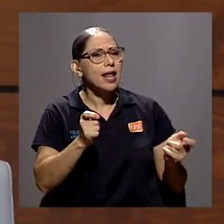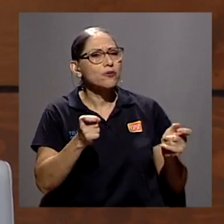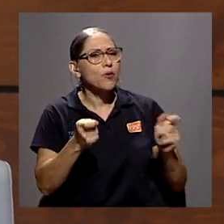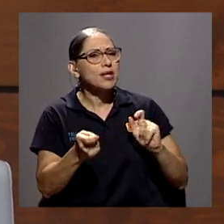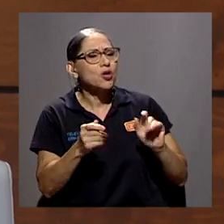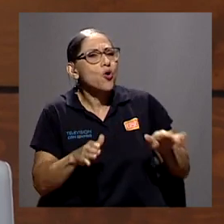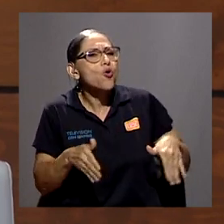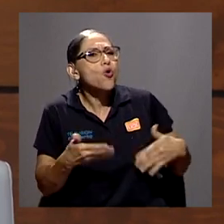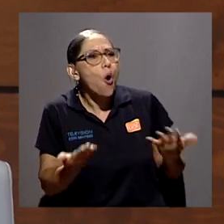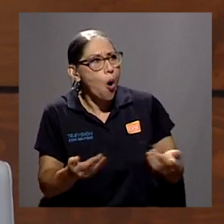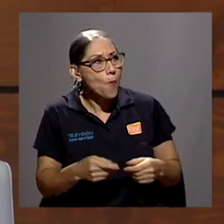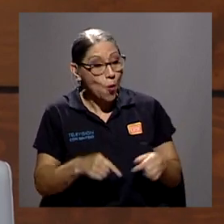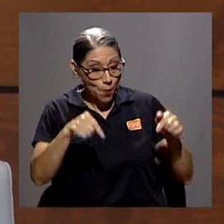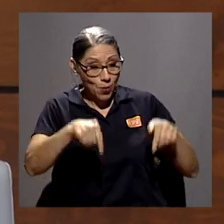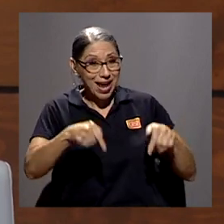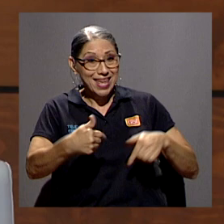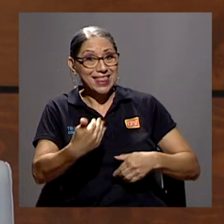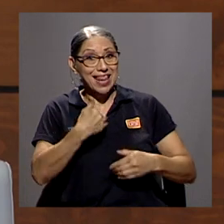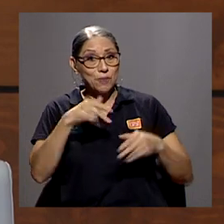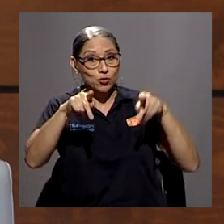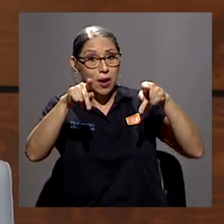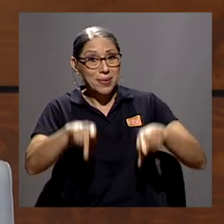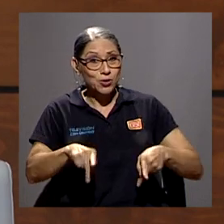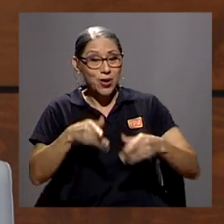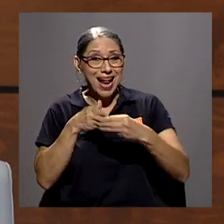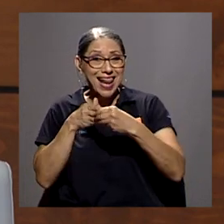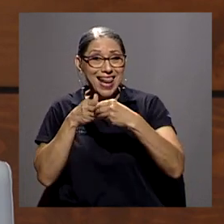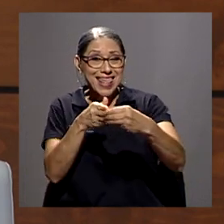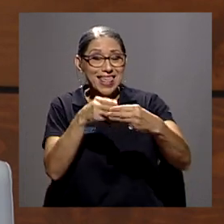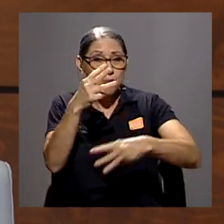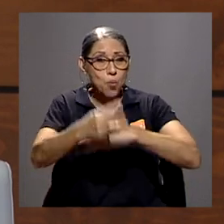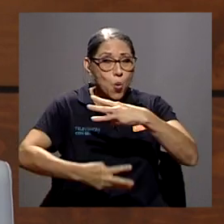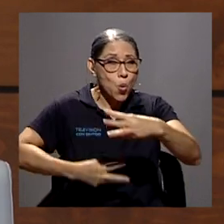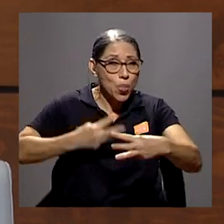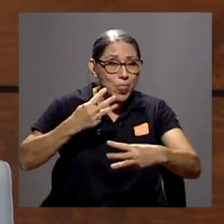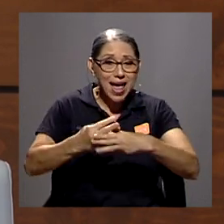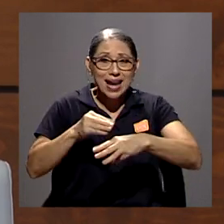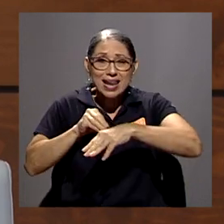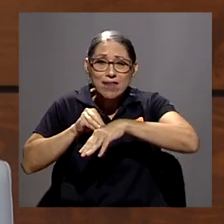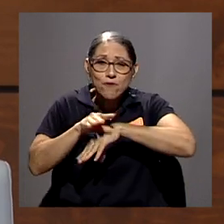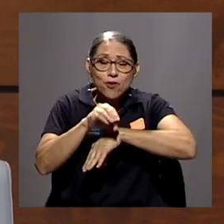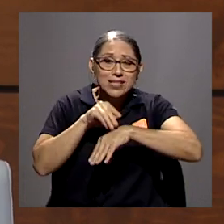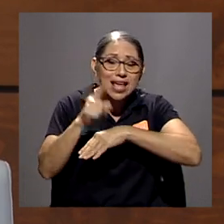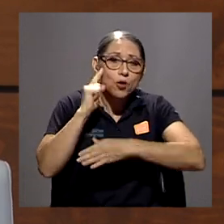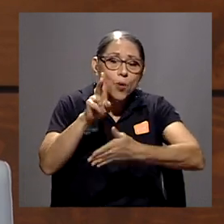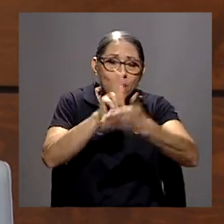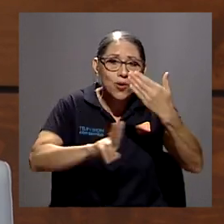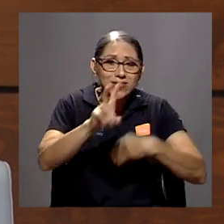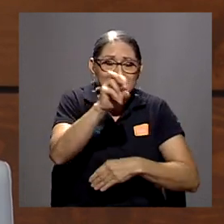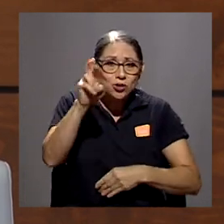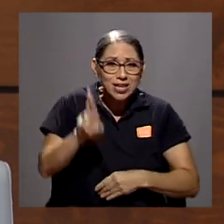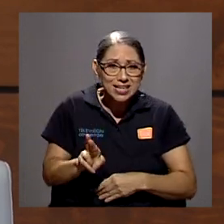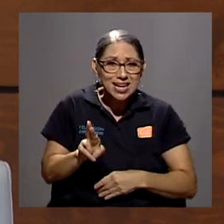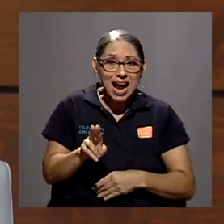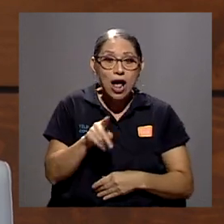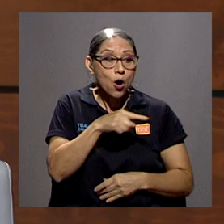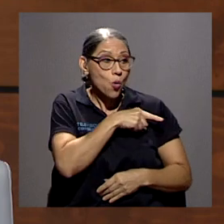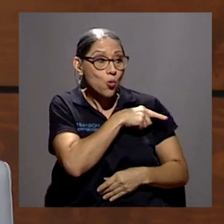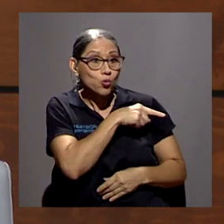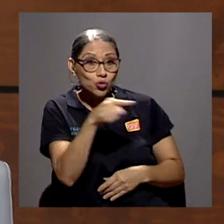persona que es un líder mundial que está influenciado por la universidad de costa rica ustedes son materia prima de la universidad